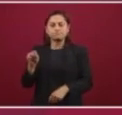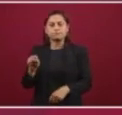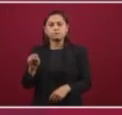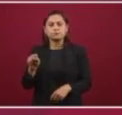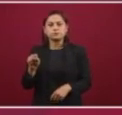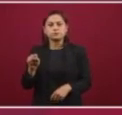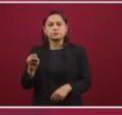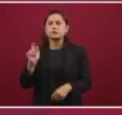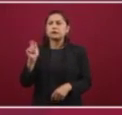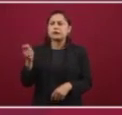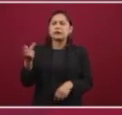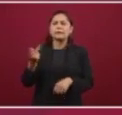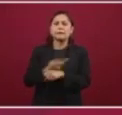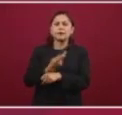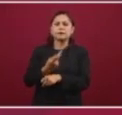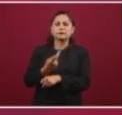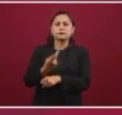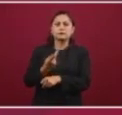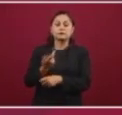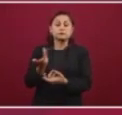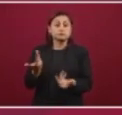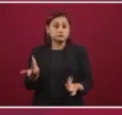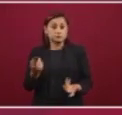la mitad del año